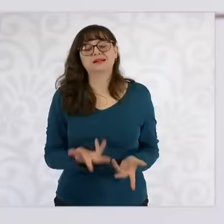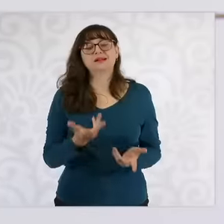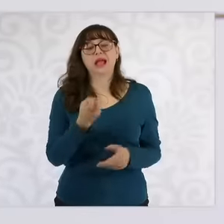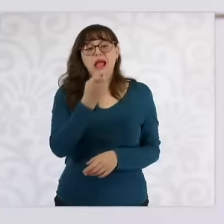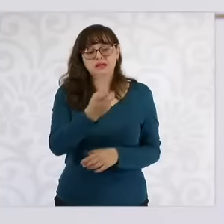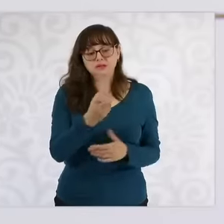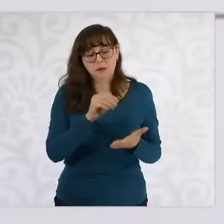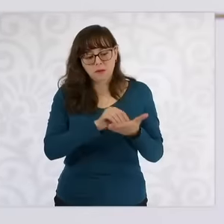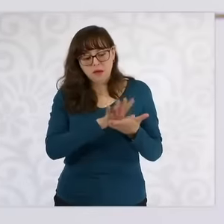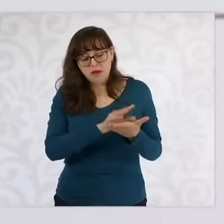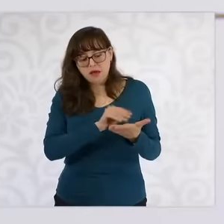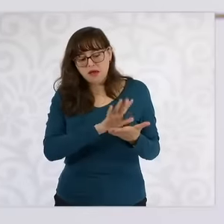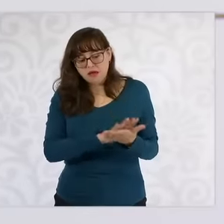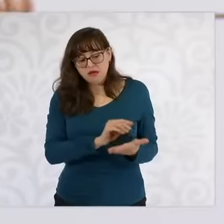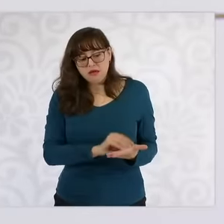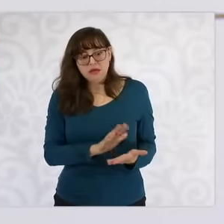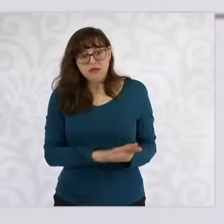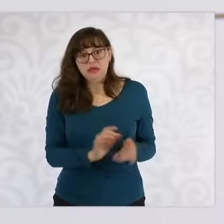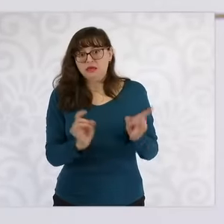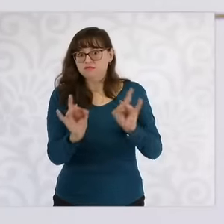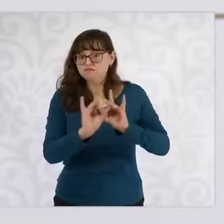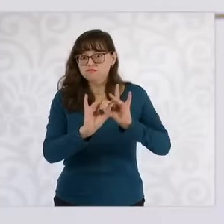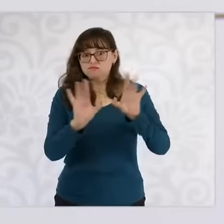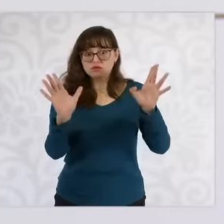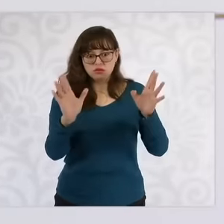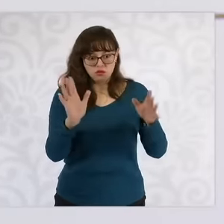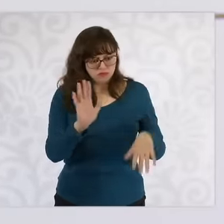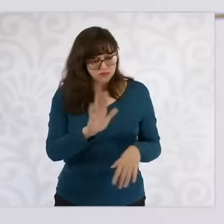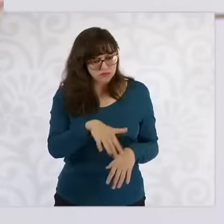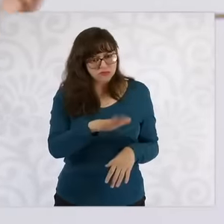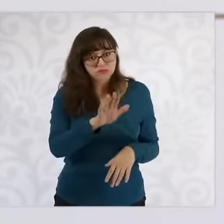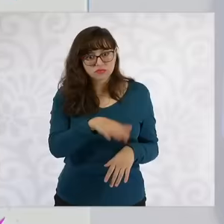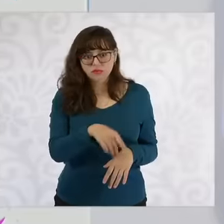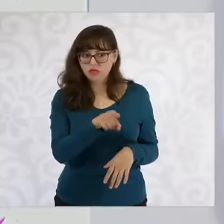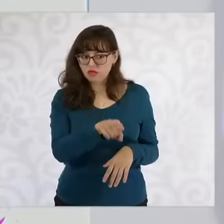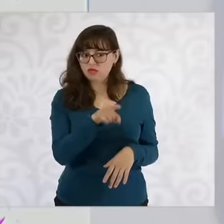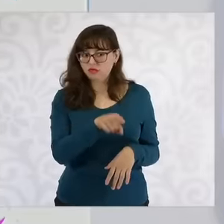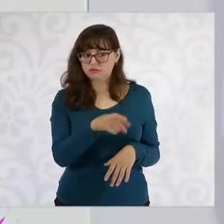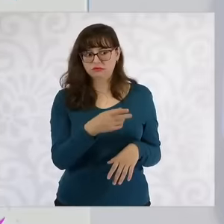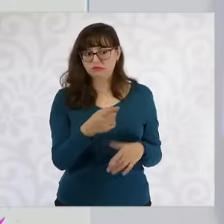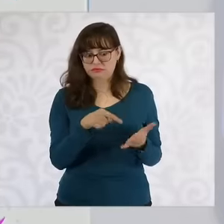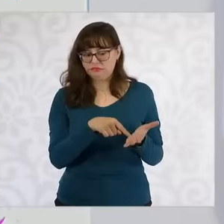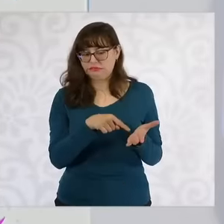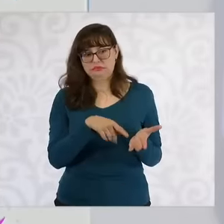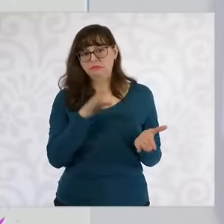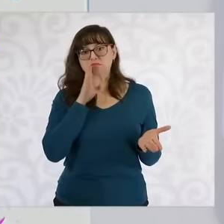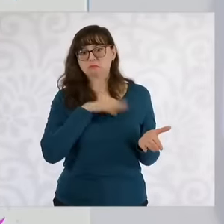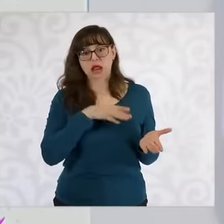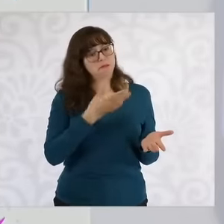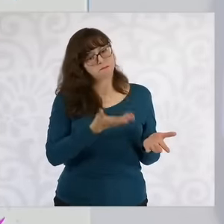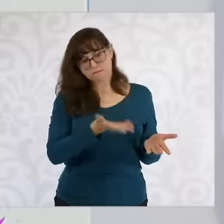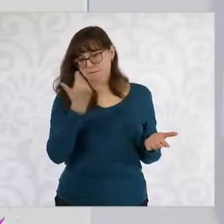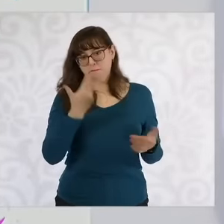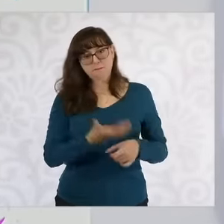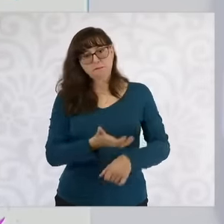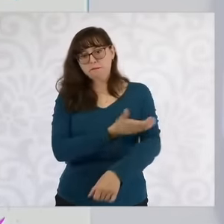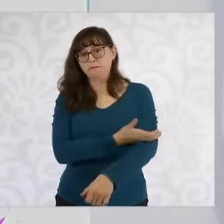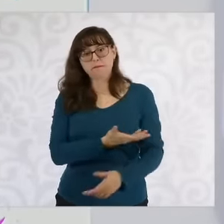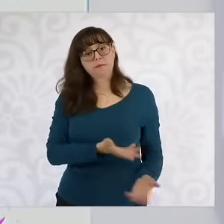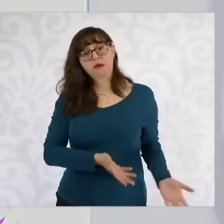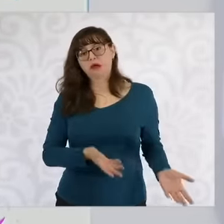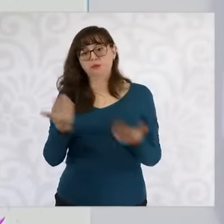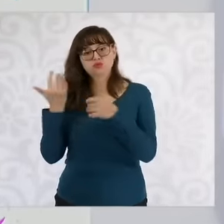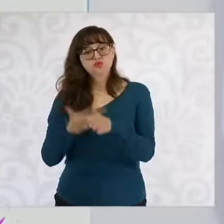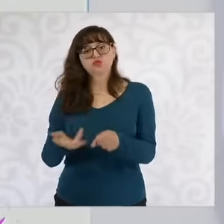tener un seguimiento y poder decirle, pues tiene usted que ir al centro de salud, acompañarlo o todo